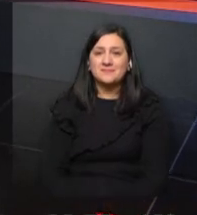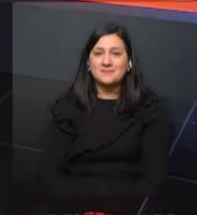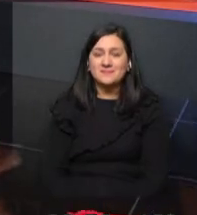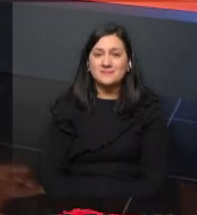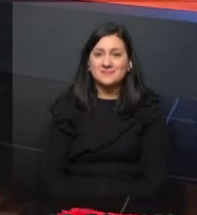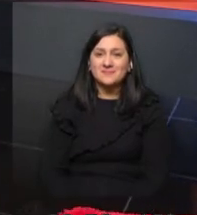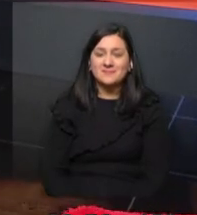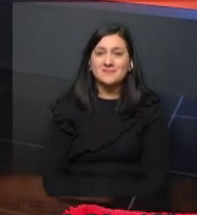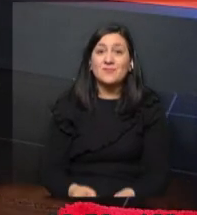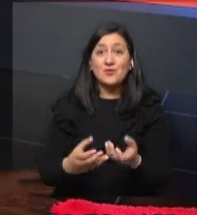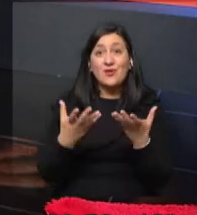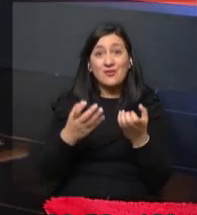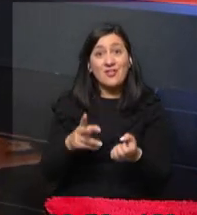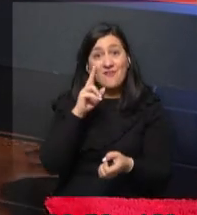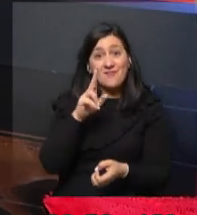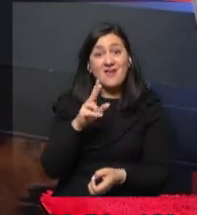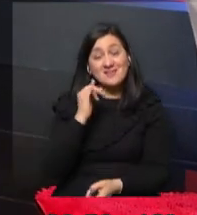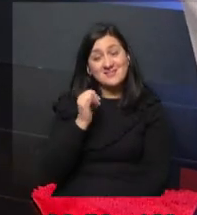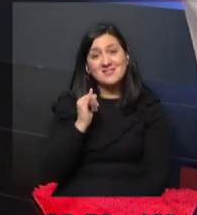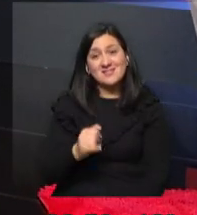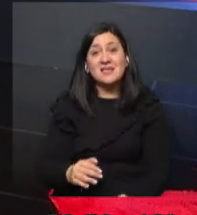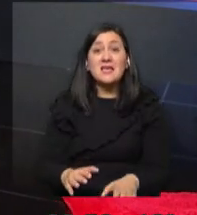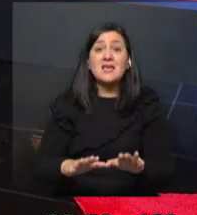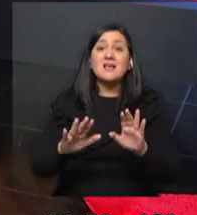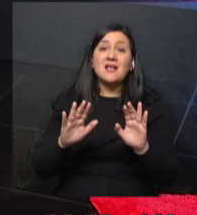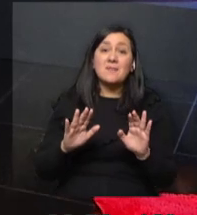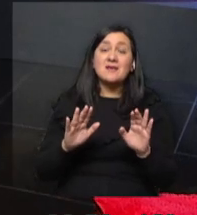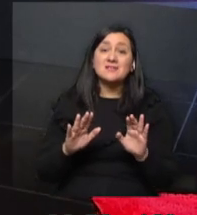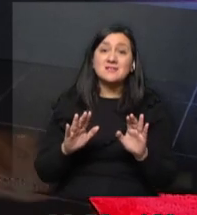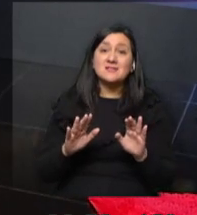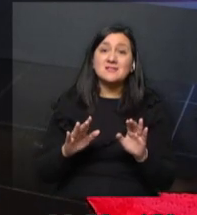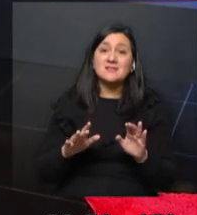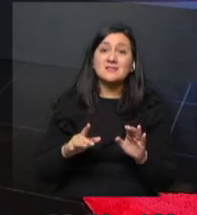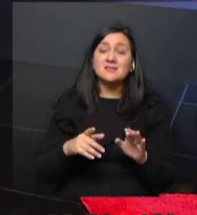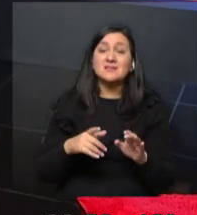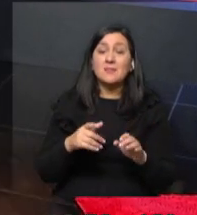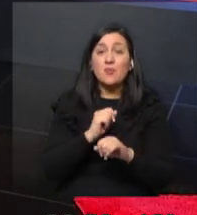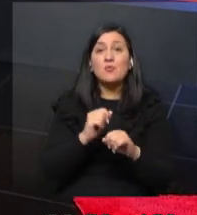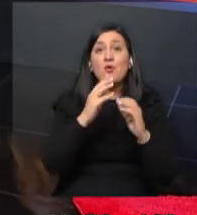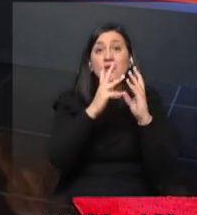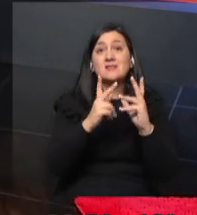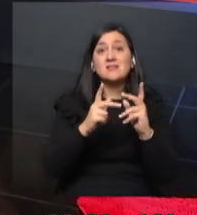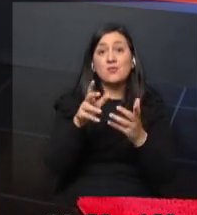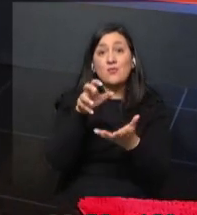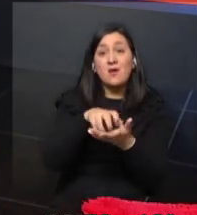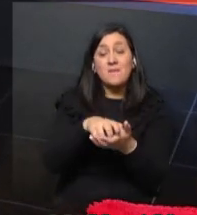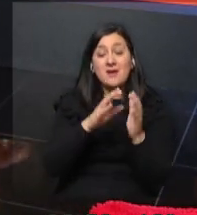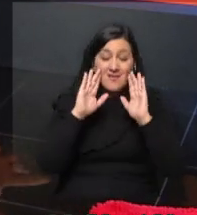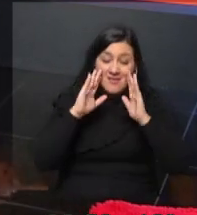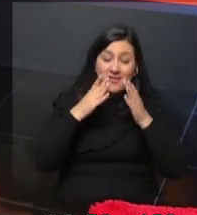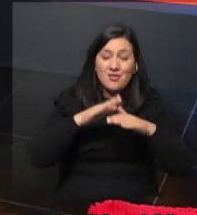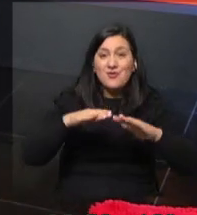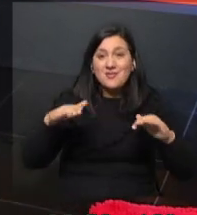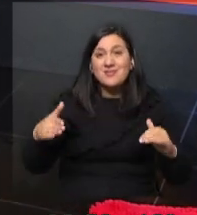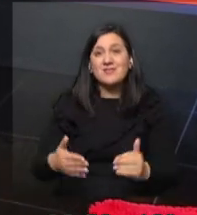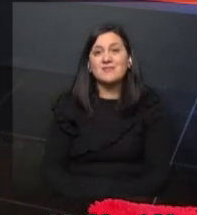Mirá vos, bueno, lo quiero ver, Fito. Sí, lo sí. quiero ver. Capaz que, nada, dentro de los móviles armamos un espacio dedicado a los niños, muy a las